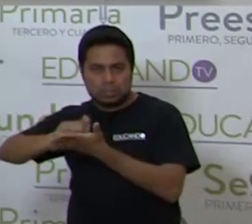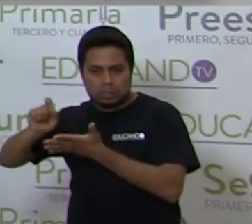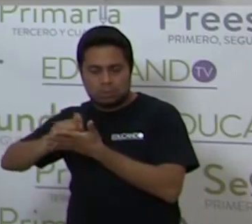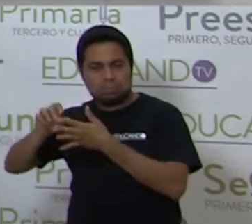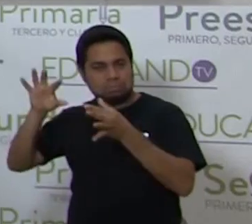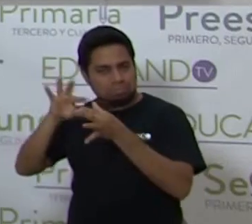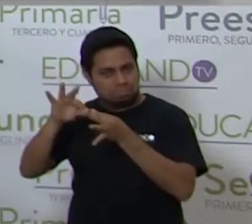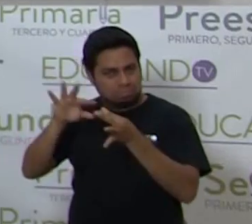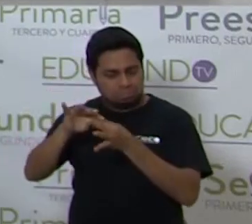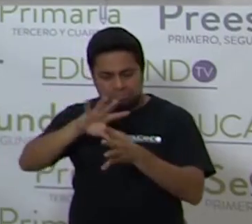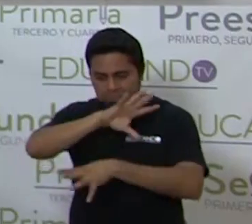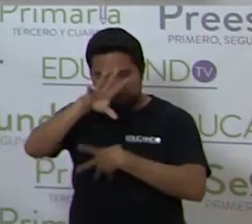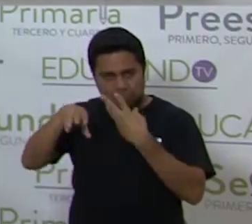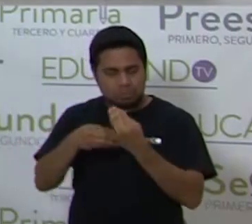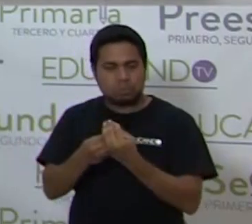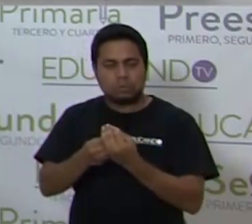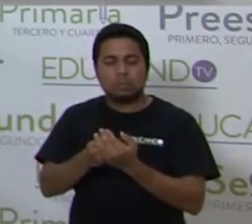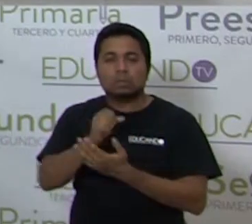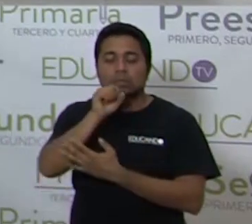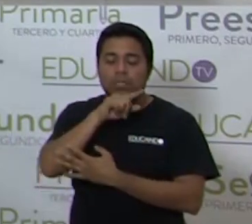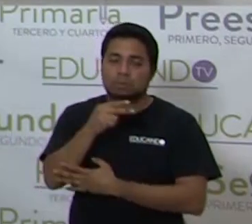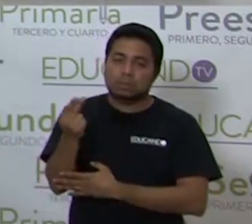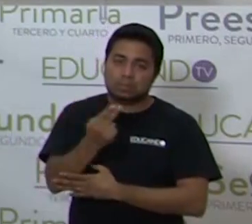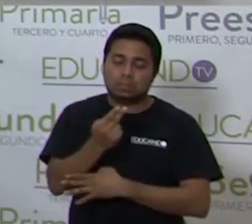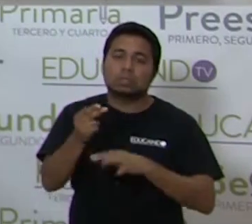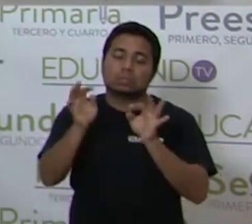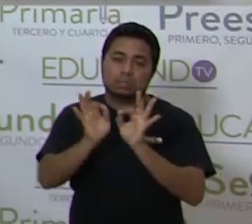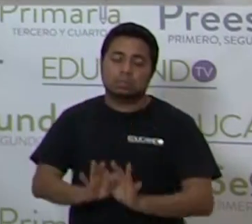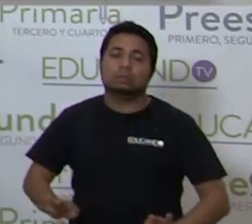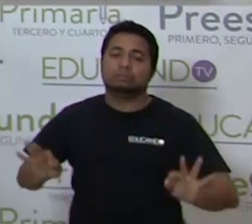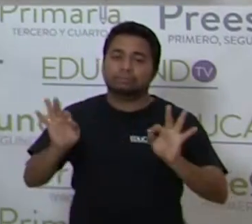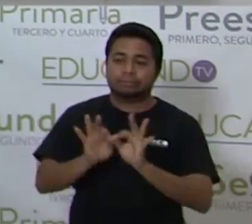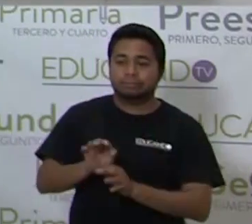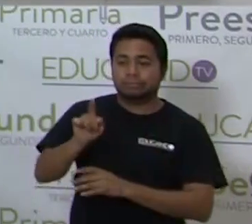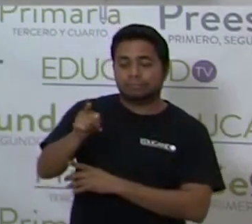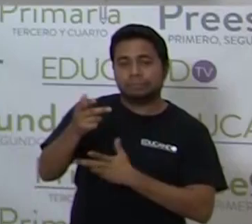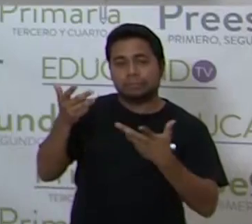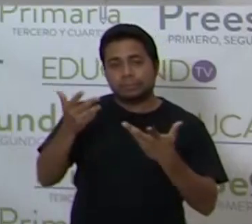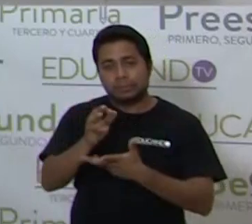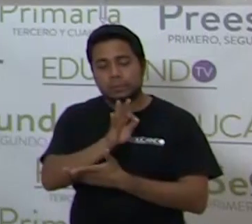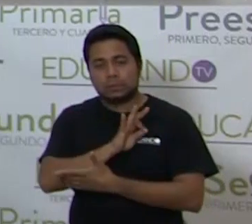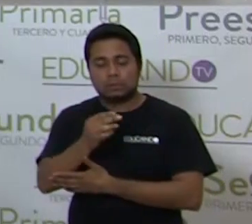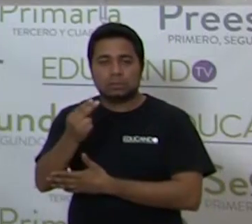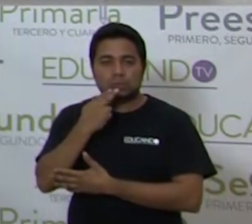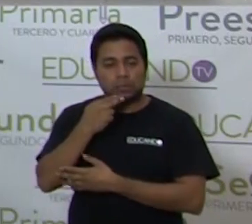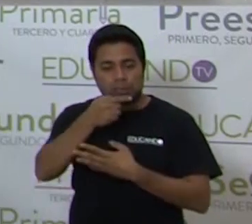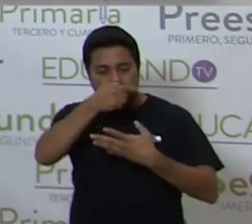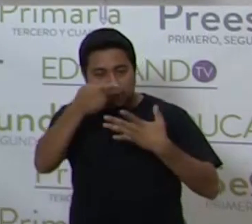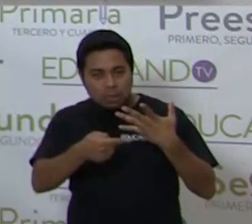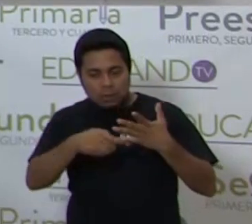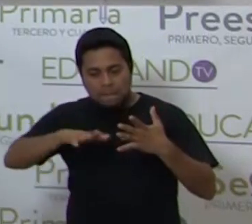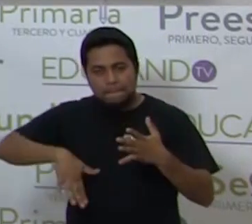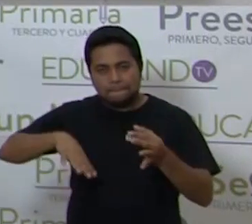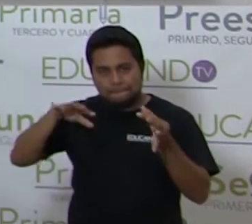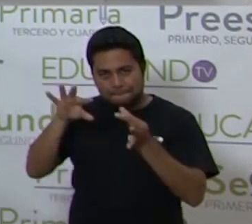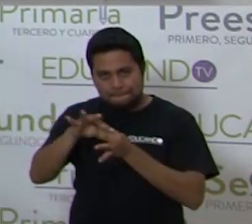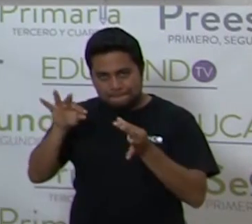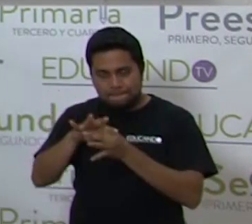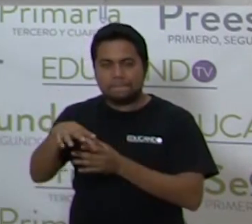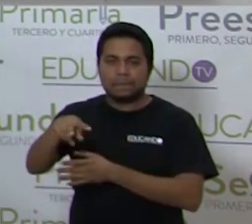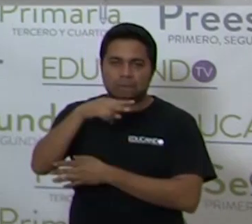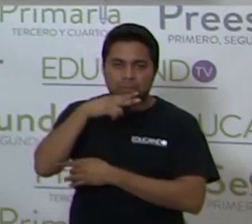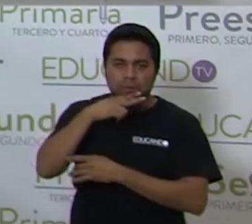y dichos instructivos. Es muy necesario e importante que tú puedas utilizar estas referencias y estos verbos y